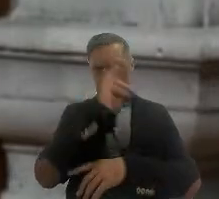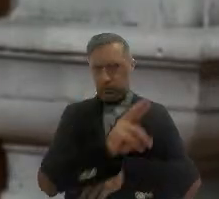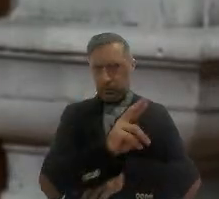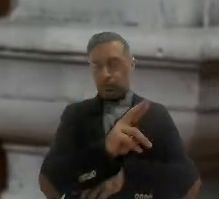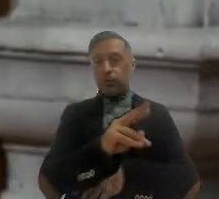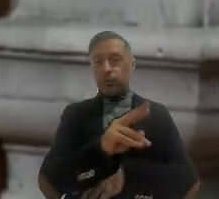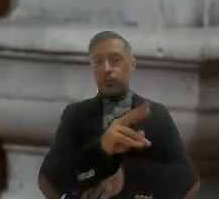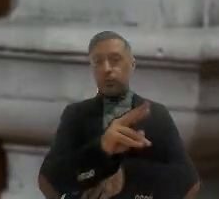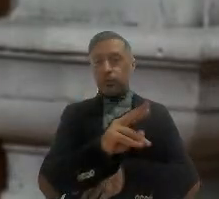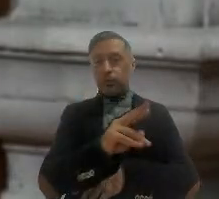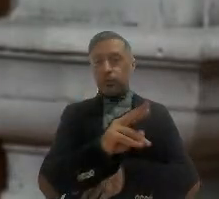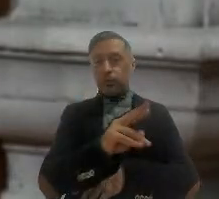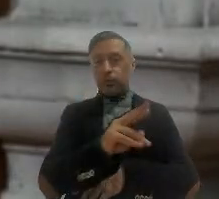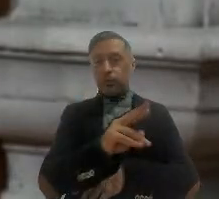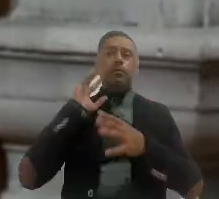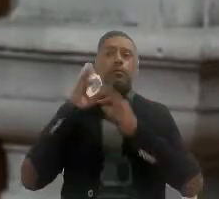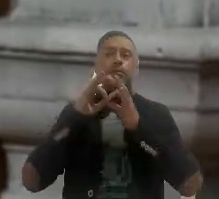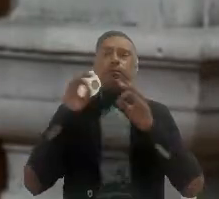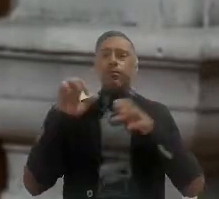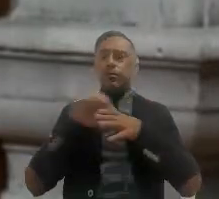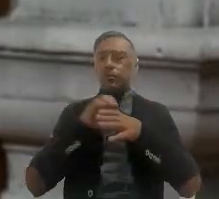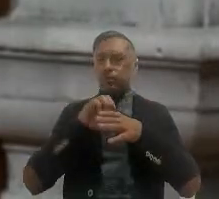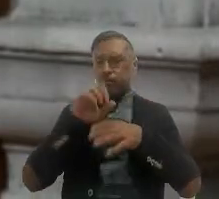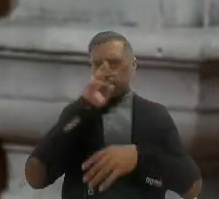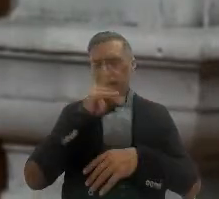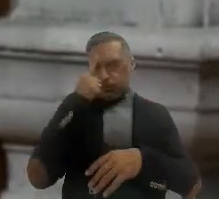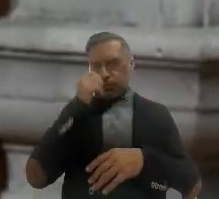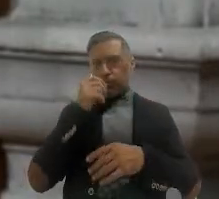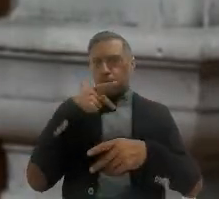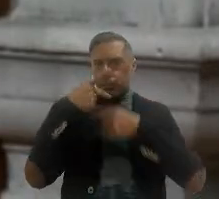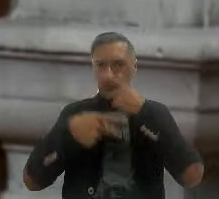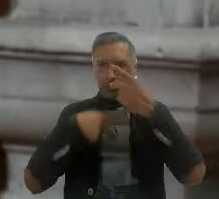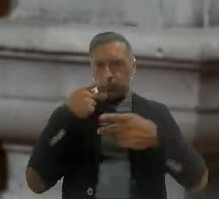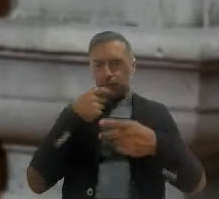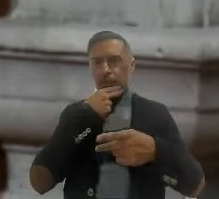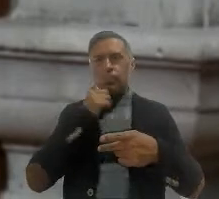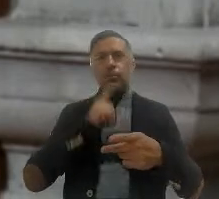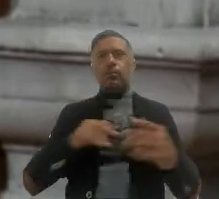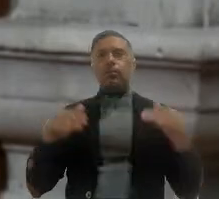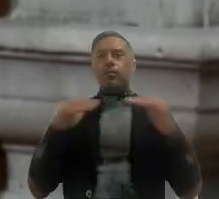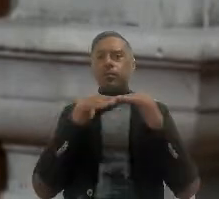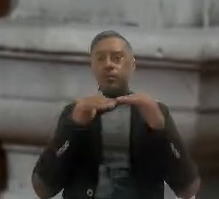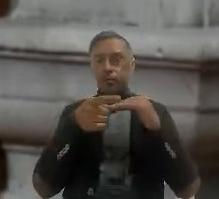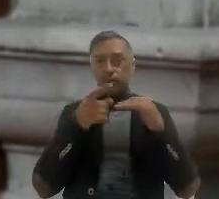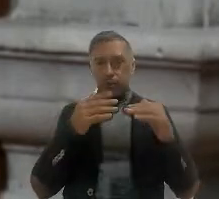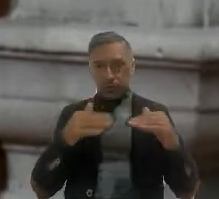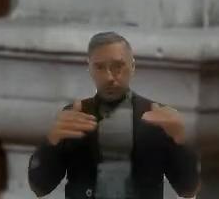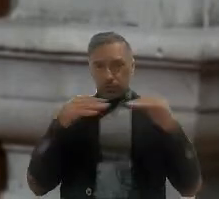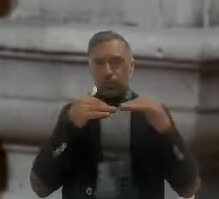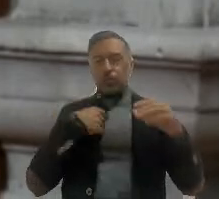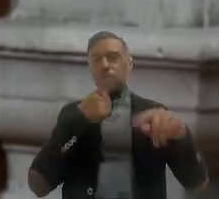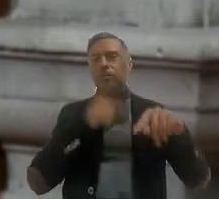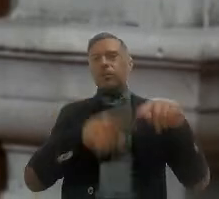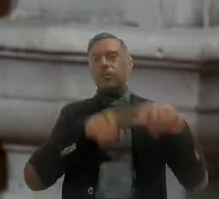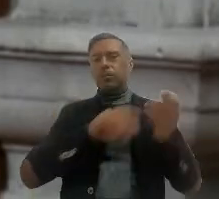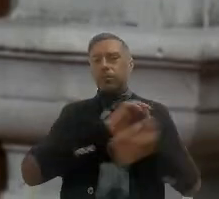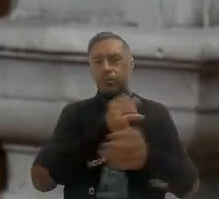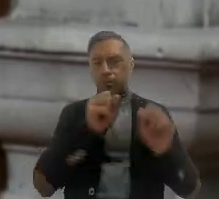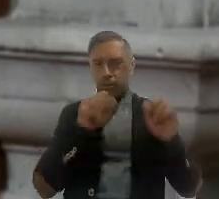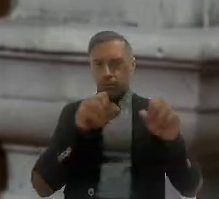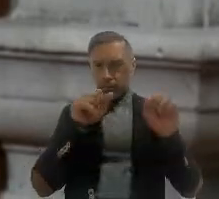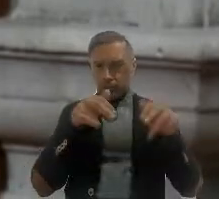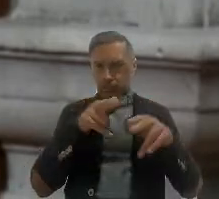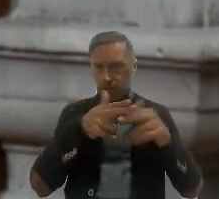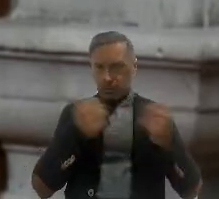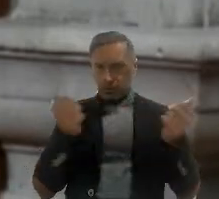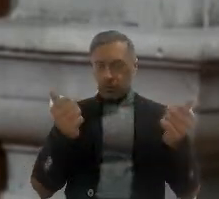solo palabra para definir la igualdad y nadie debería de oponerse a la igualdad. Hoy más que nunca, las